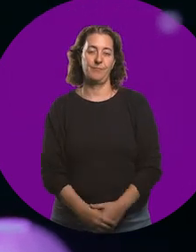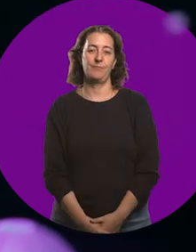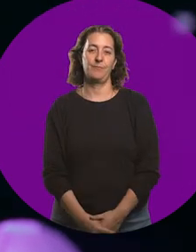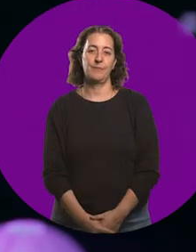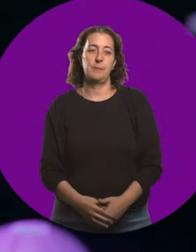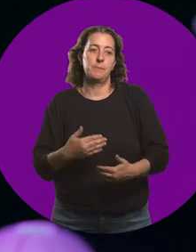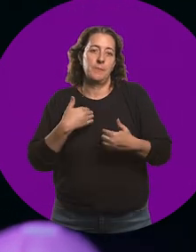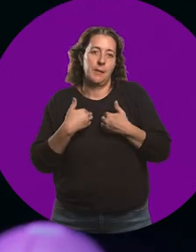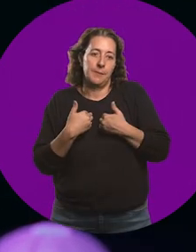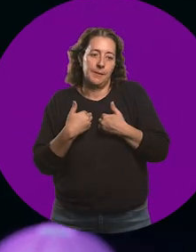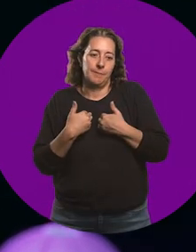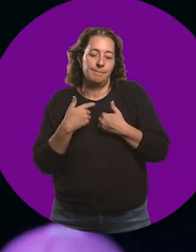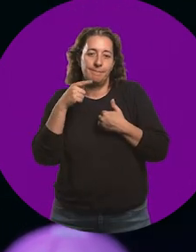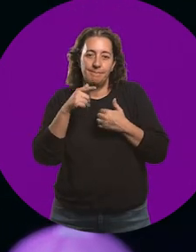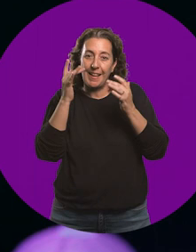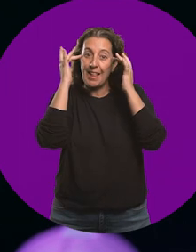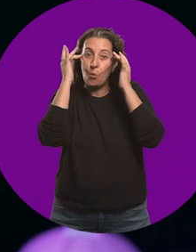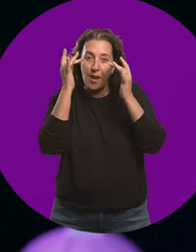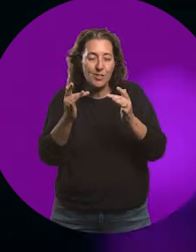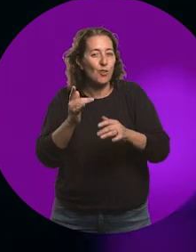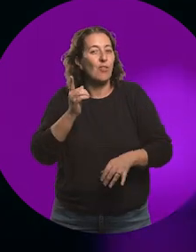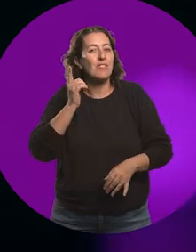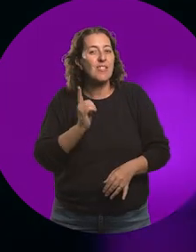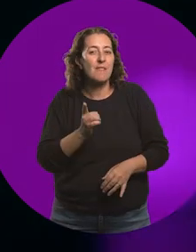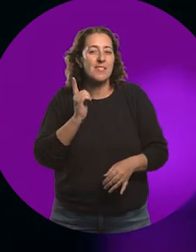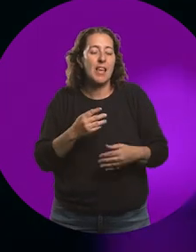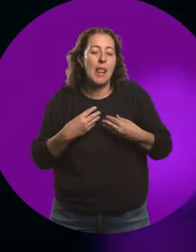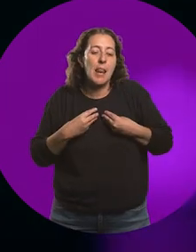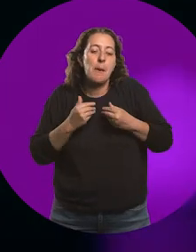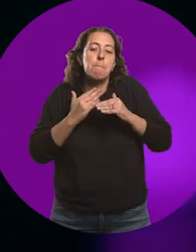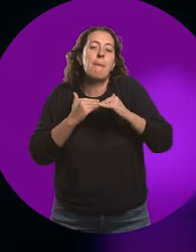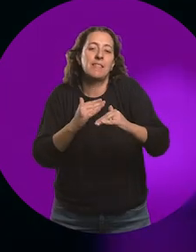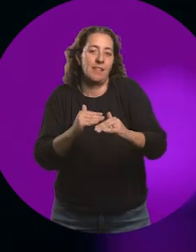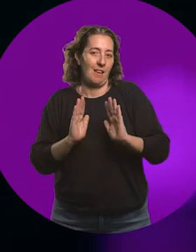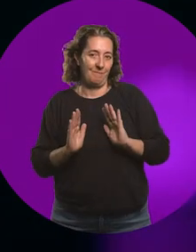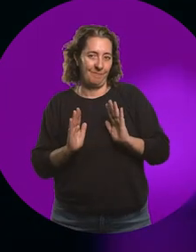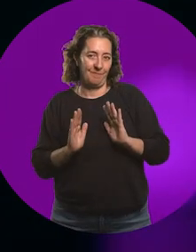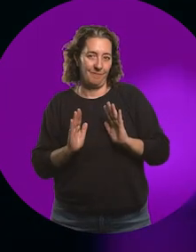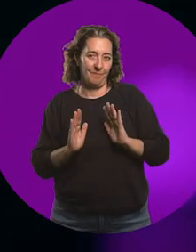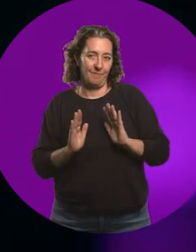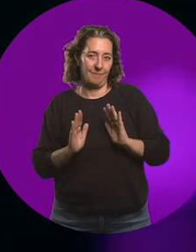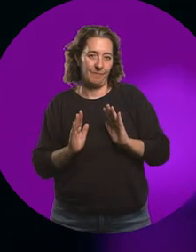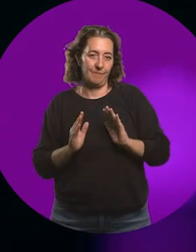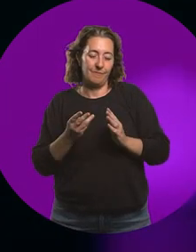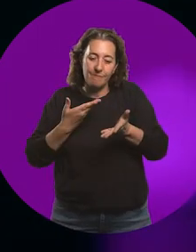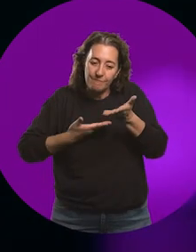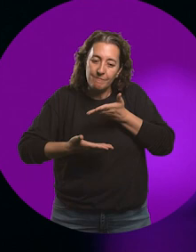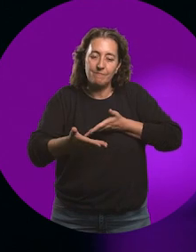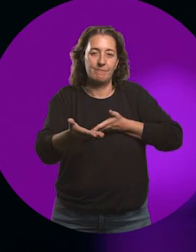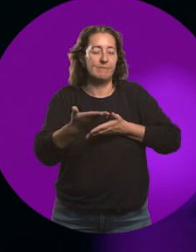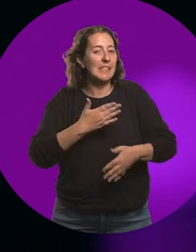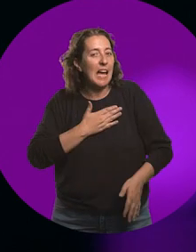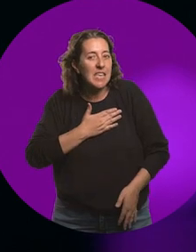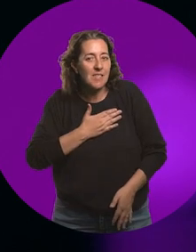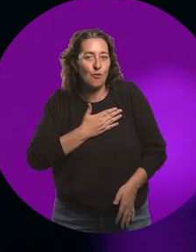Y para mí esa educación tiene que ser desde la empatía, desde el